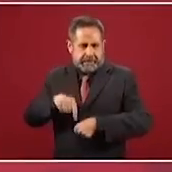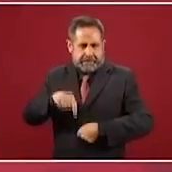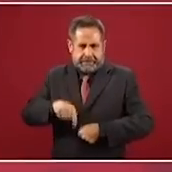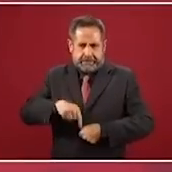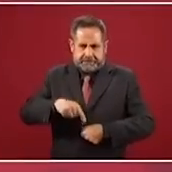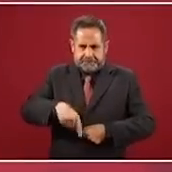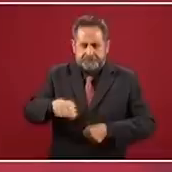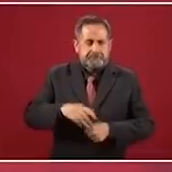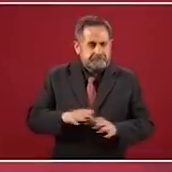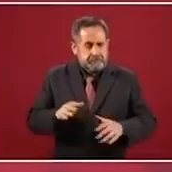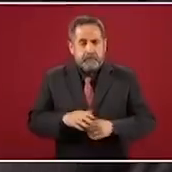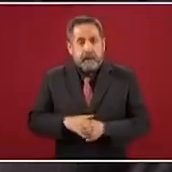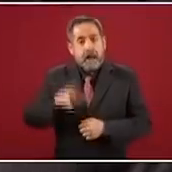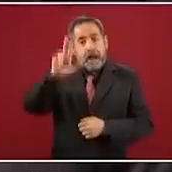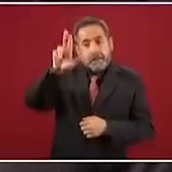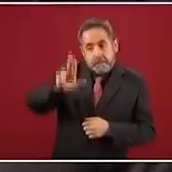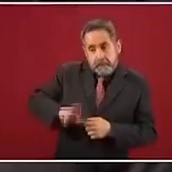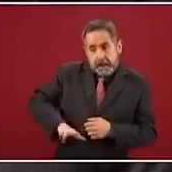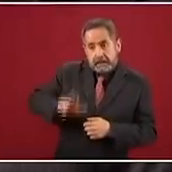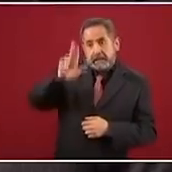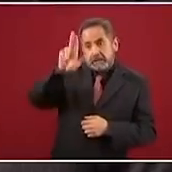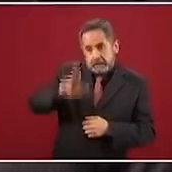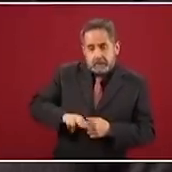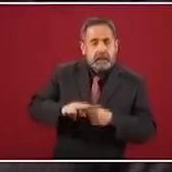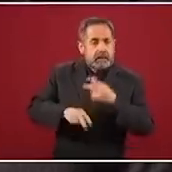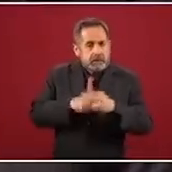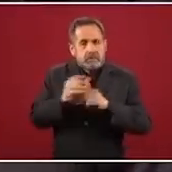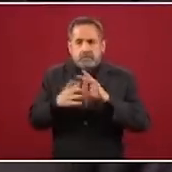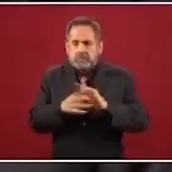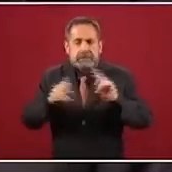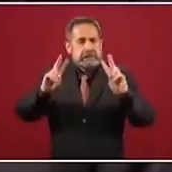los martes vamos a hablar de este tema.